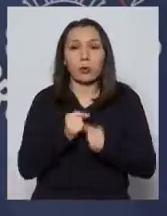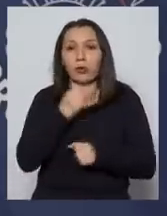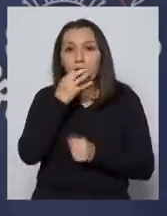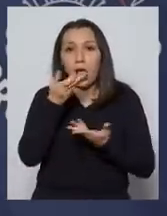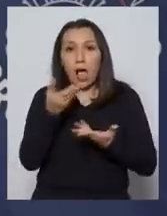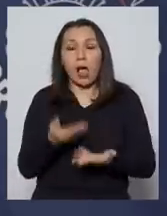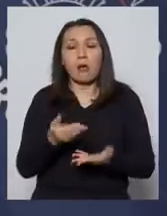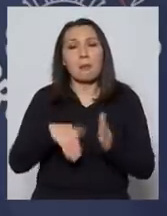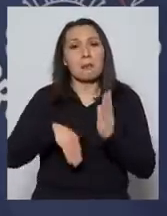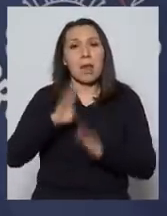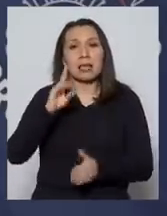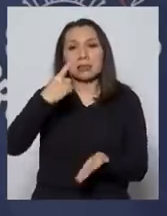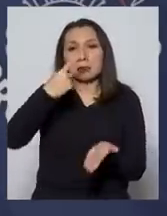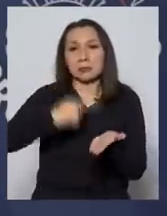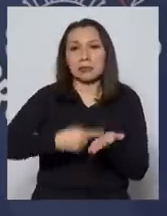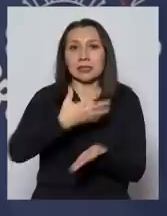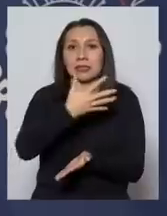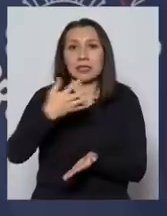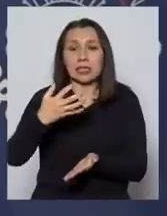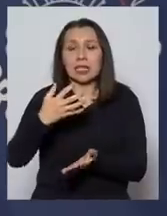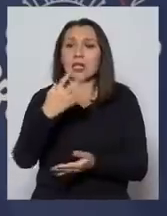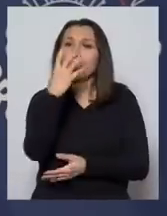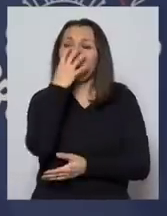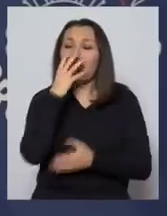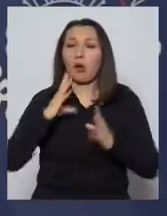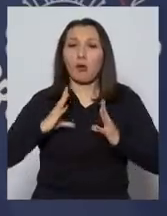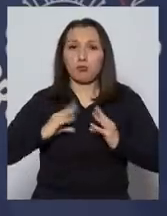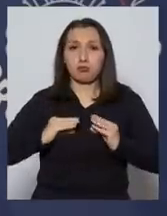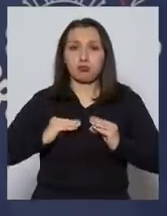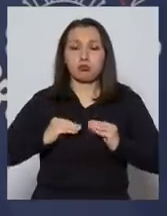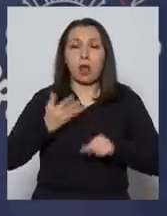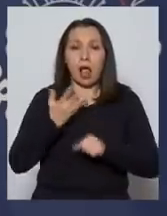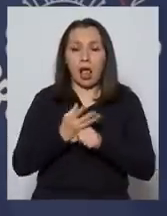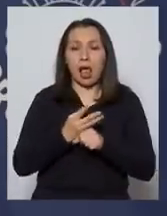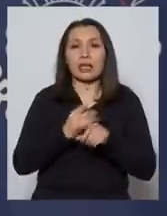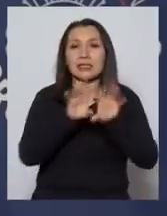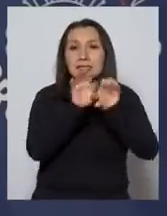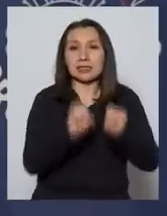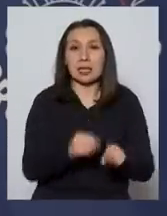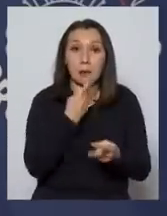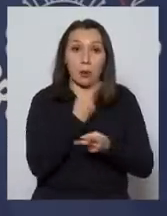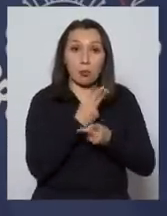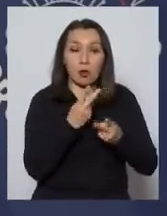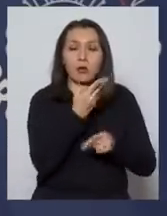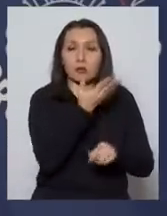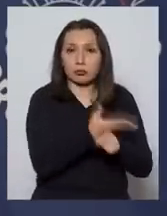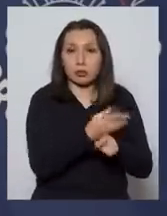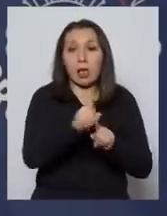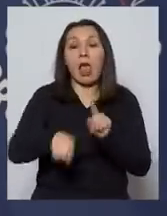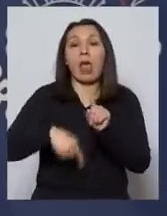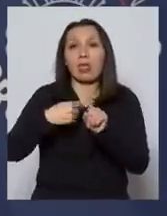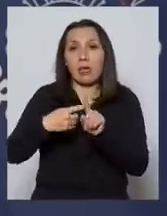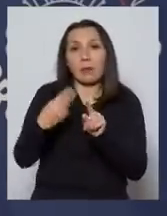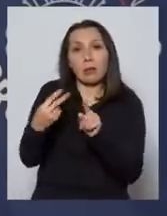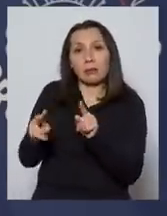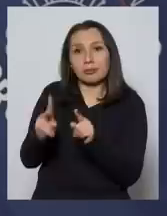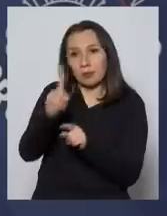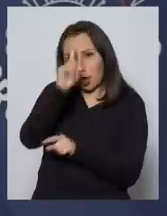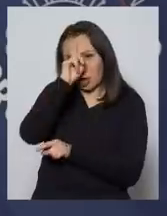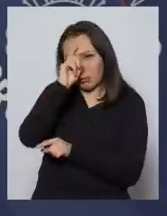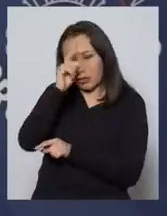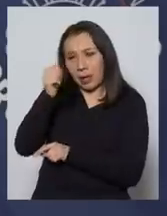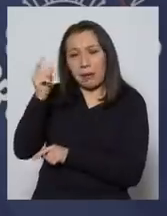día de hoy hay más de 1.500 ventiladores mecánicos en el sistema público de salud y a esto se suman lo que el sistema